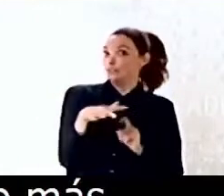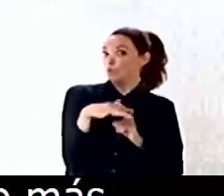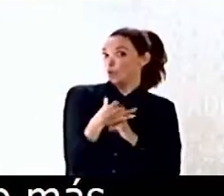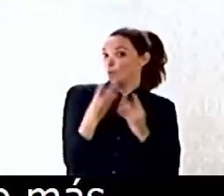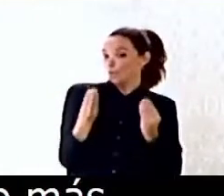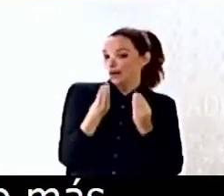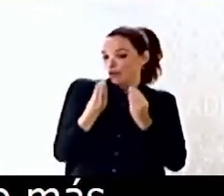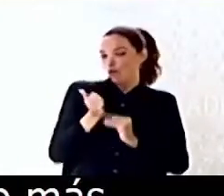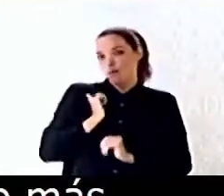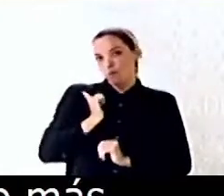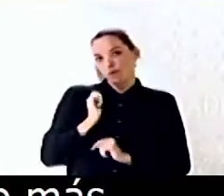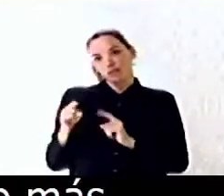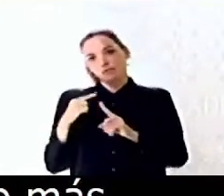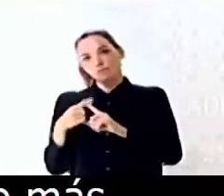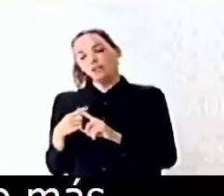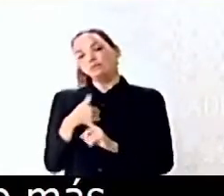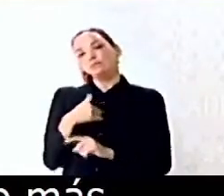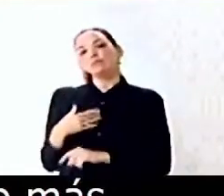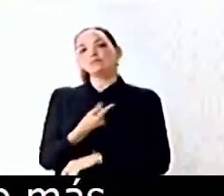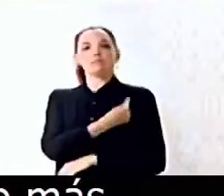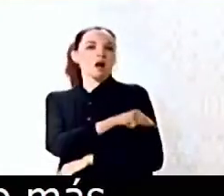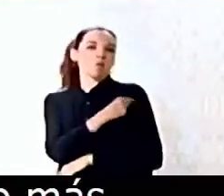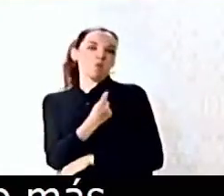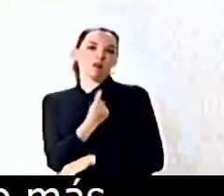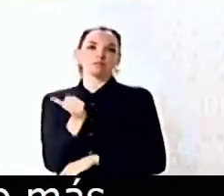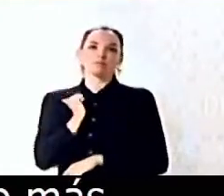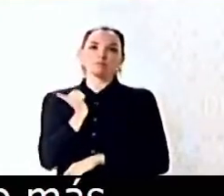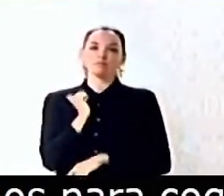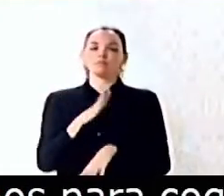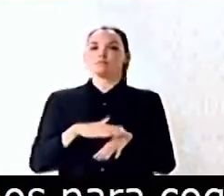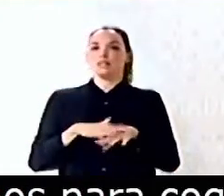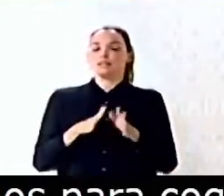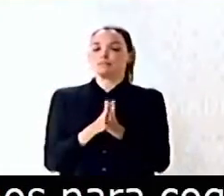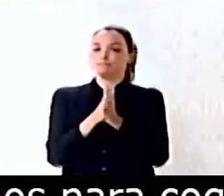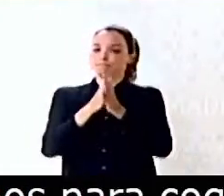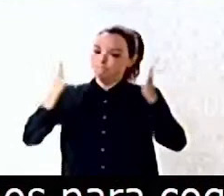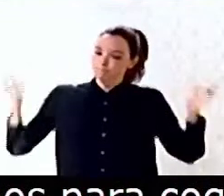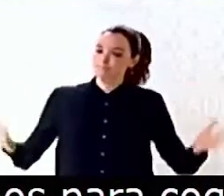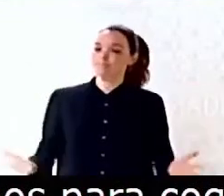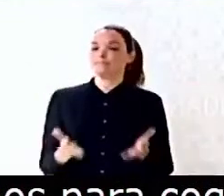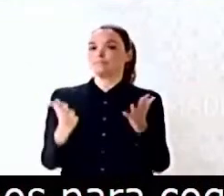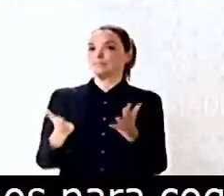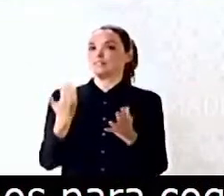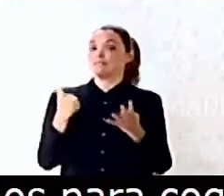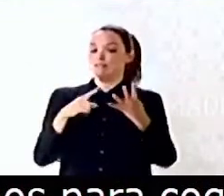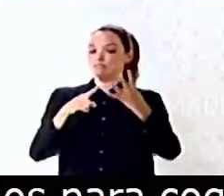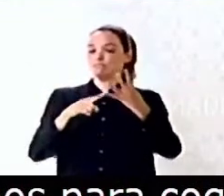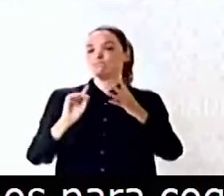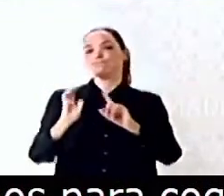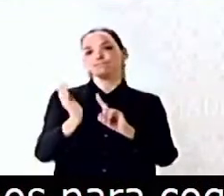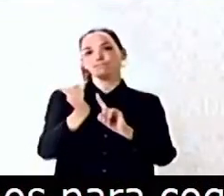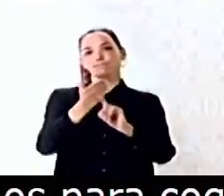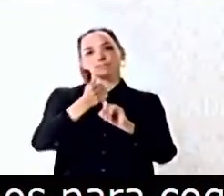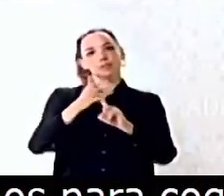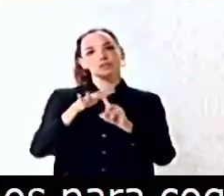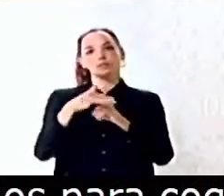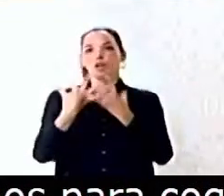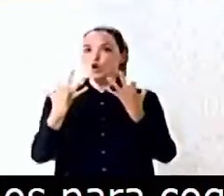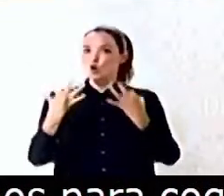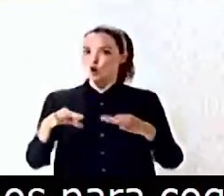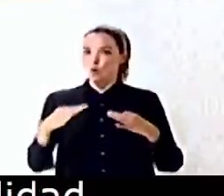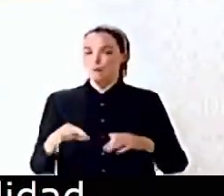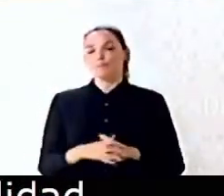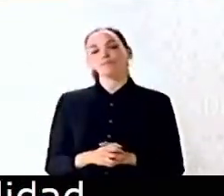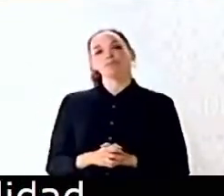vacuna para poder coger un último impulso y que podamos llegar definitivamente a la nueva normalidad. Ya les anuncio que la